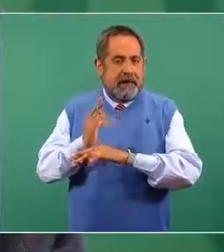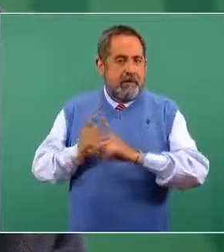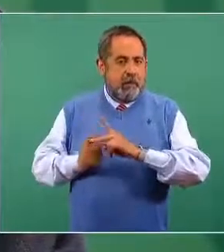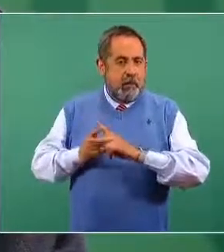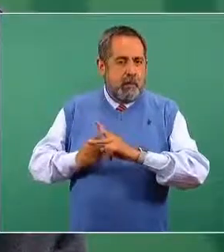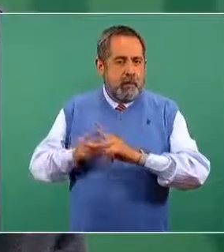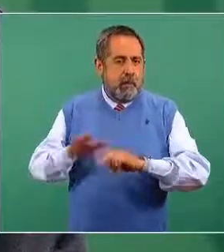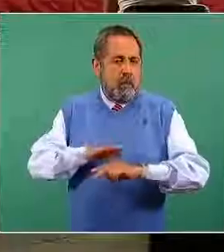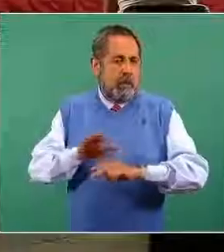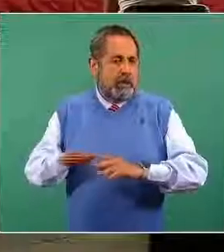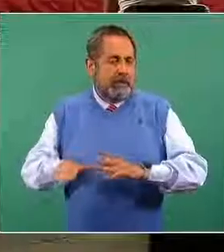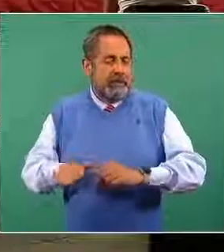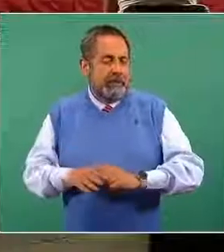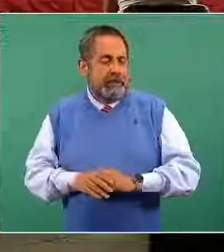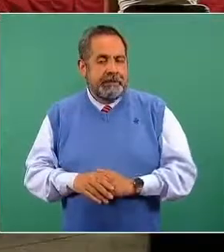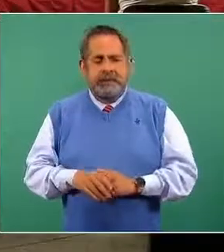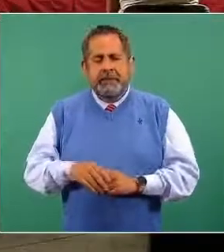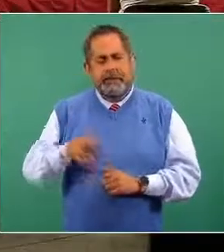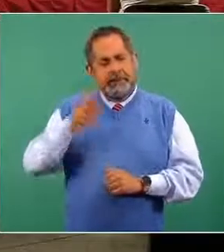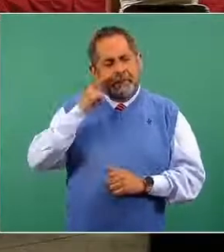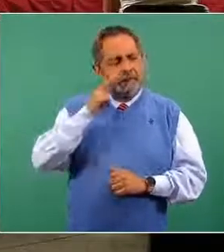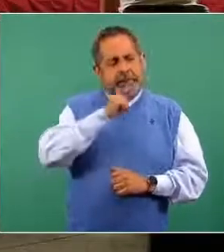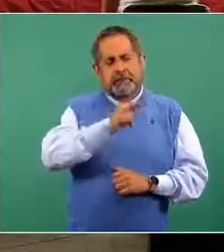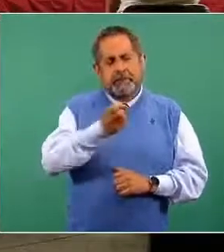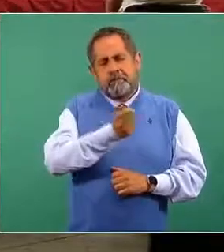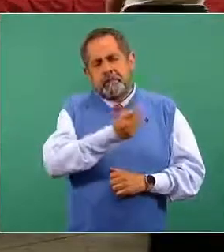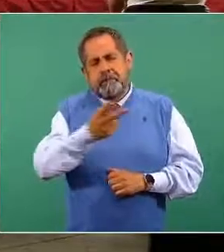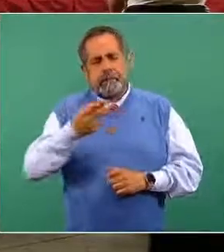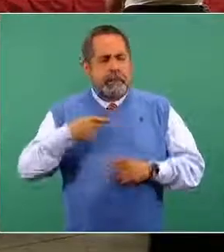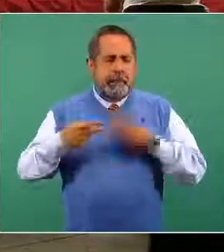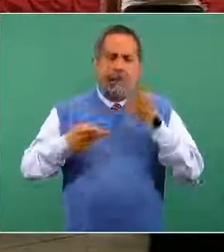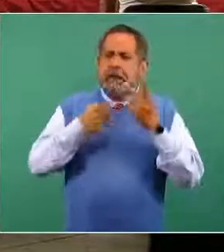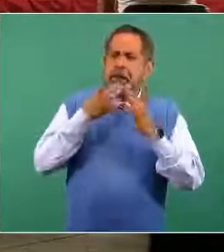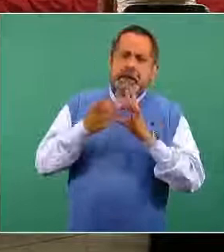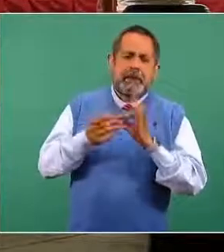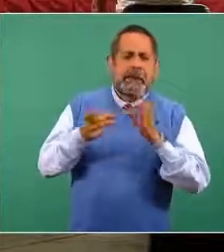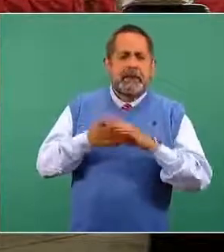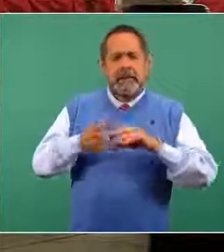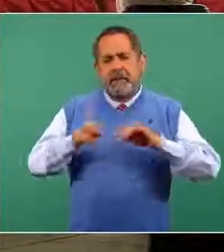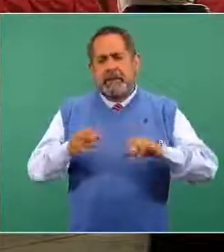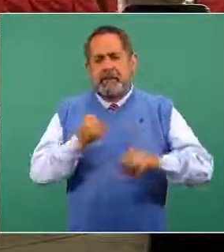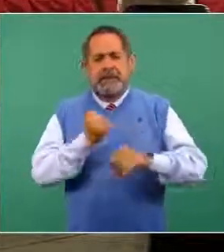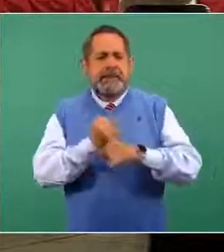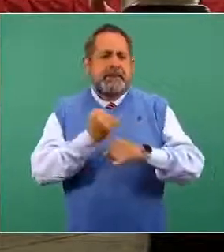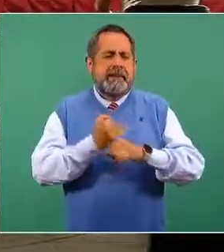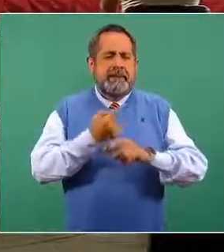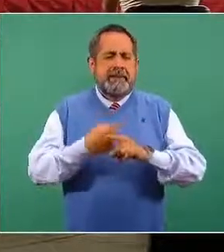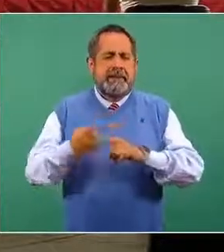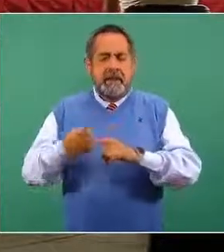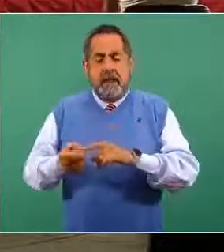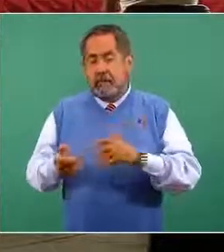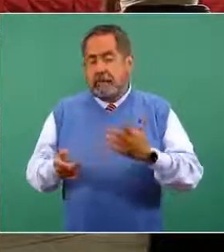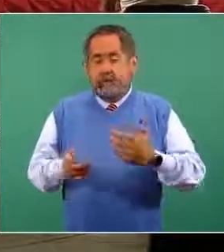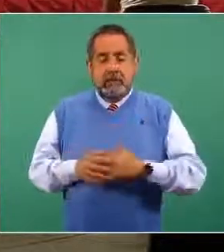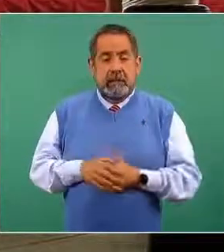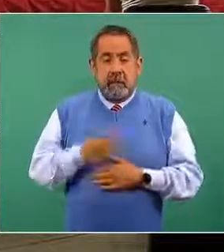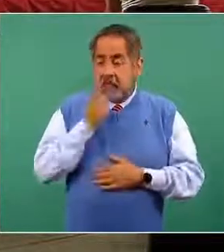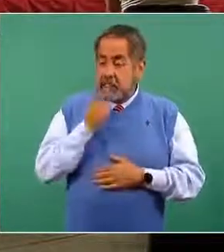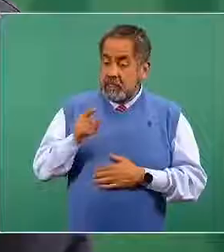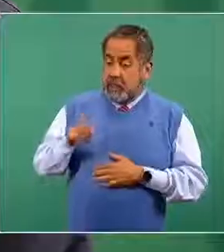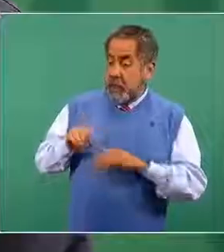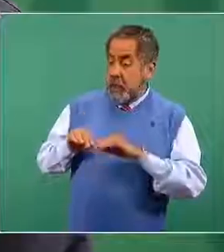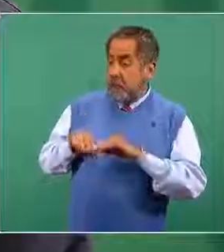que en diferentes medios o personas han expresado en redes sociales, ¿sí?, que el exceso